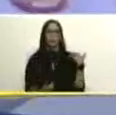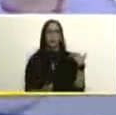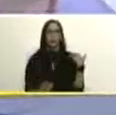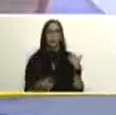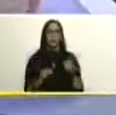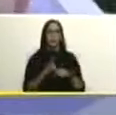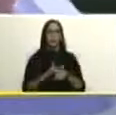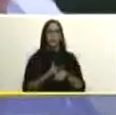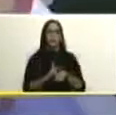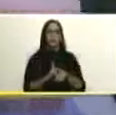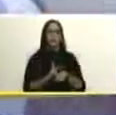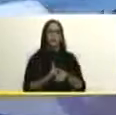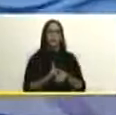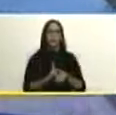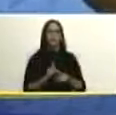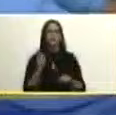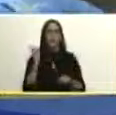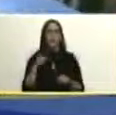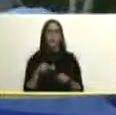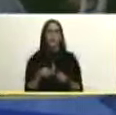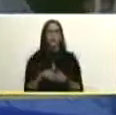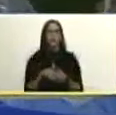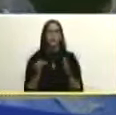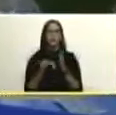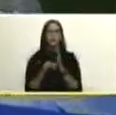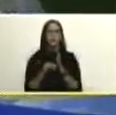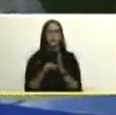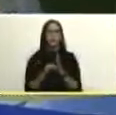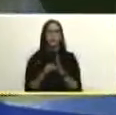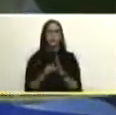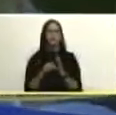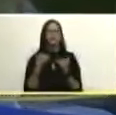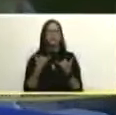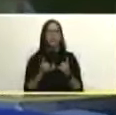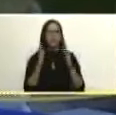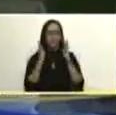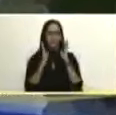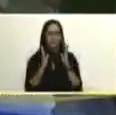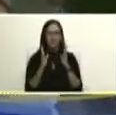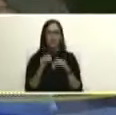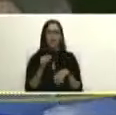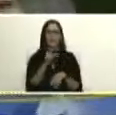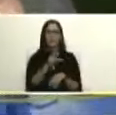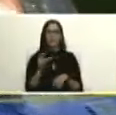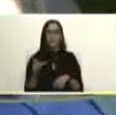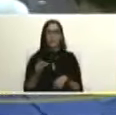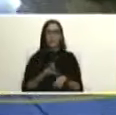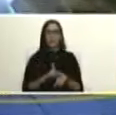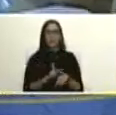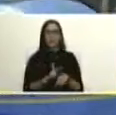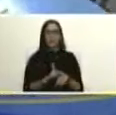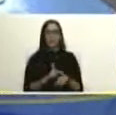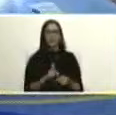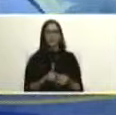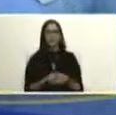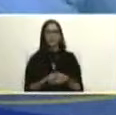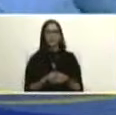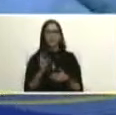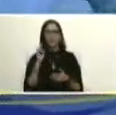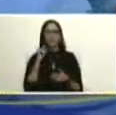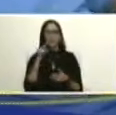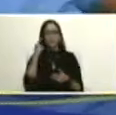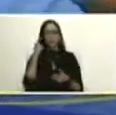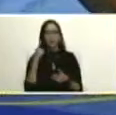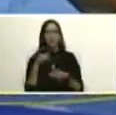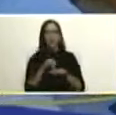medicina general también, donde ya está asignado el personal médico, el IPASME. Usted sabe que la